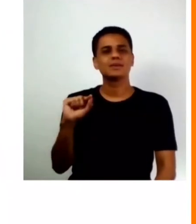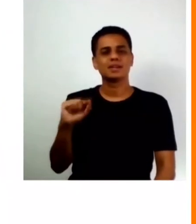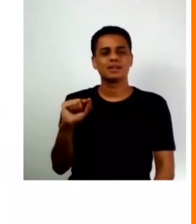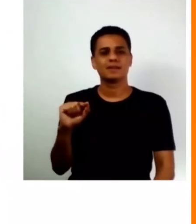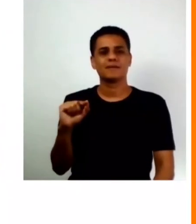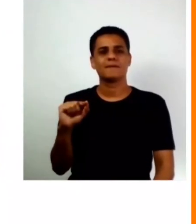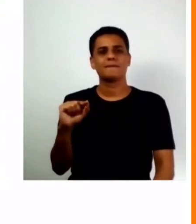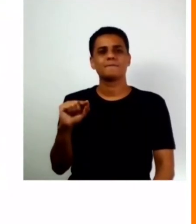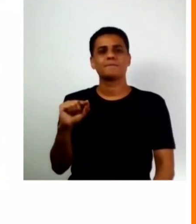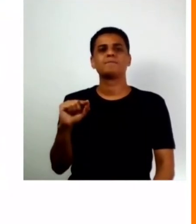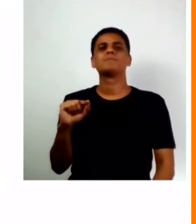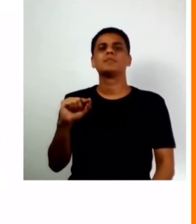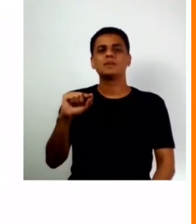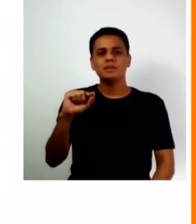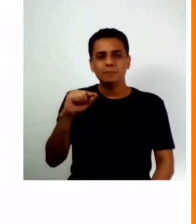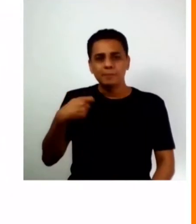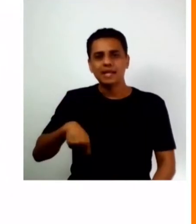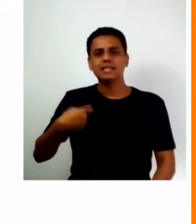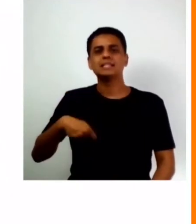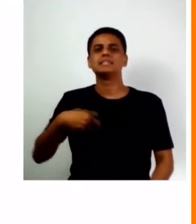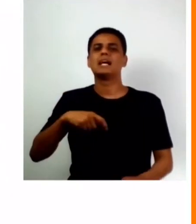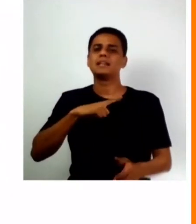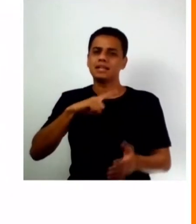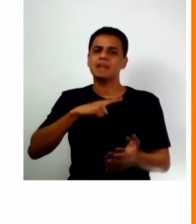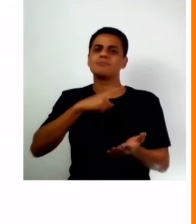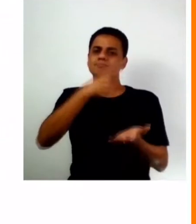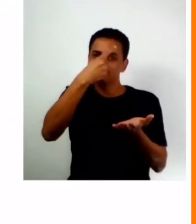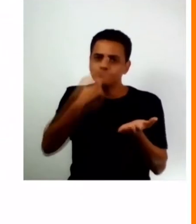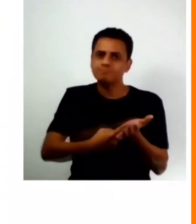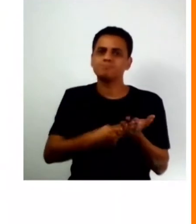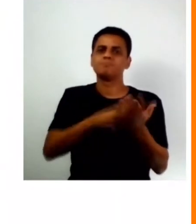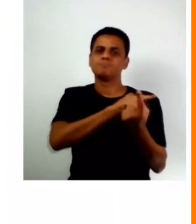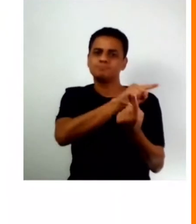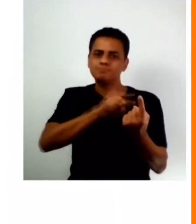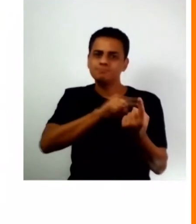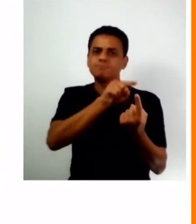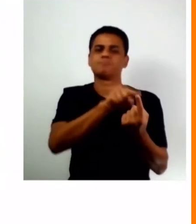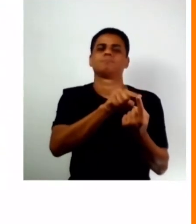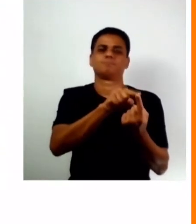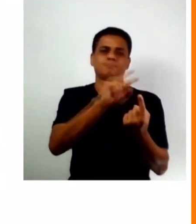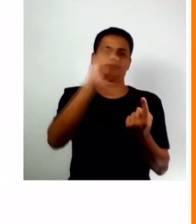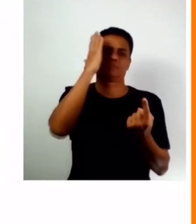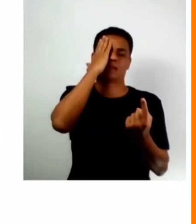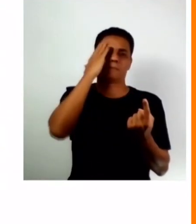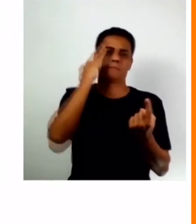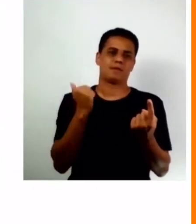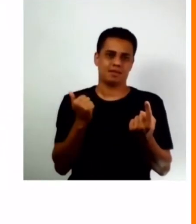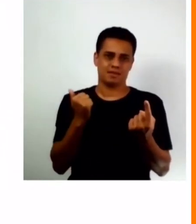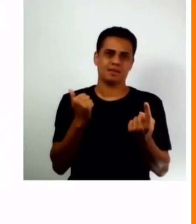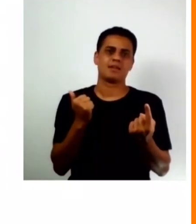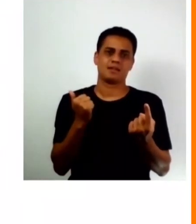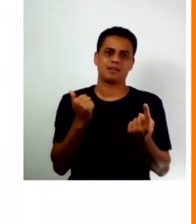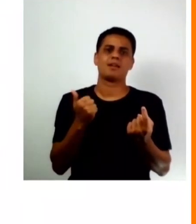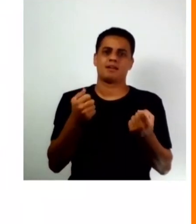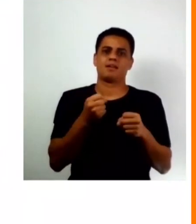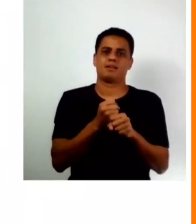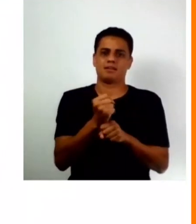agenda que se tendrá que tener en cuenta nos próximos tempos.